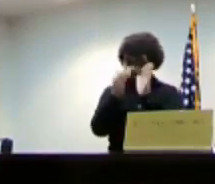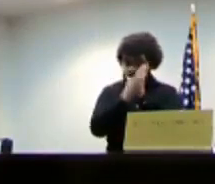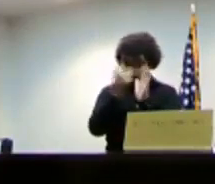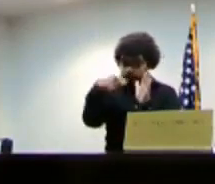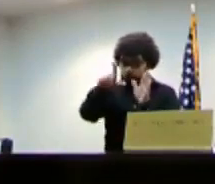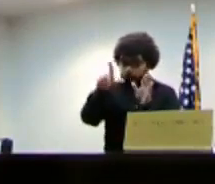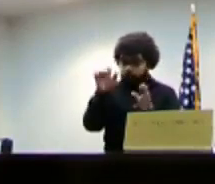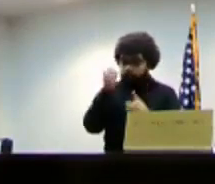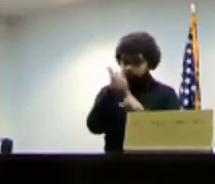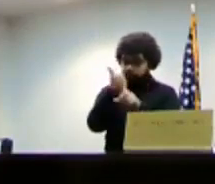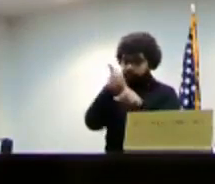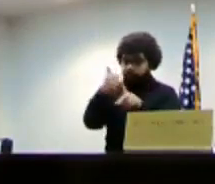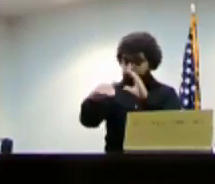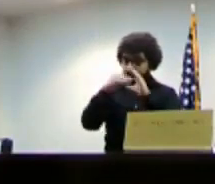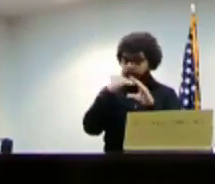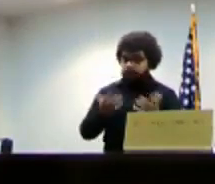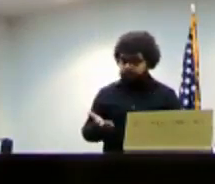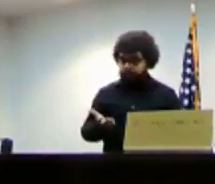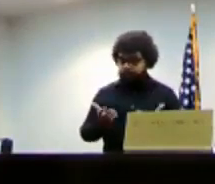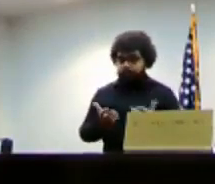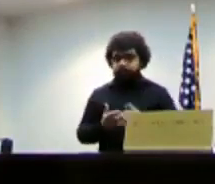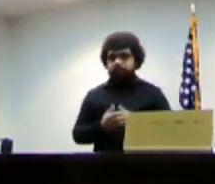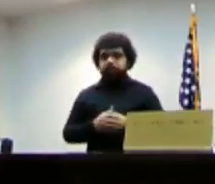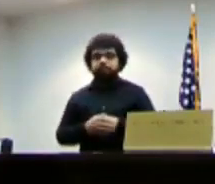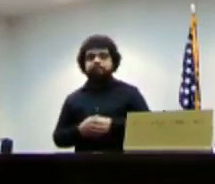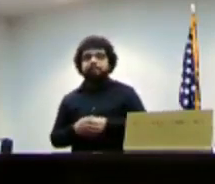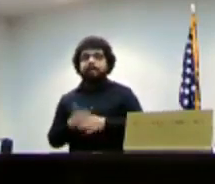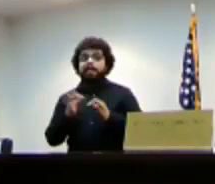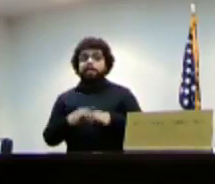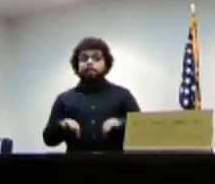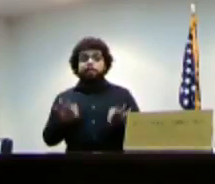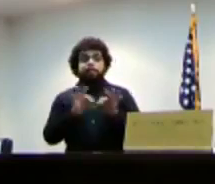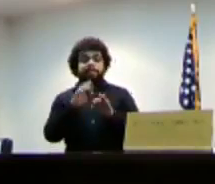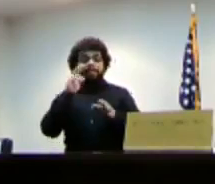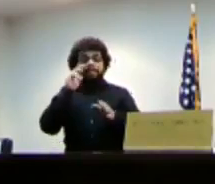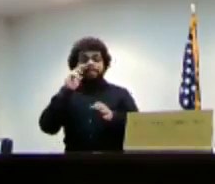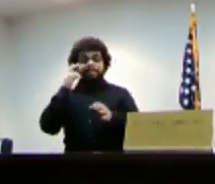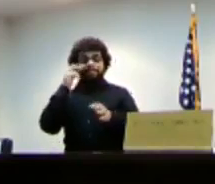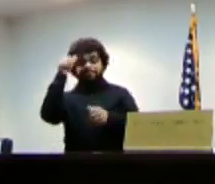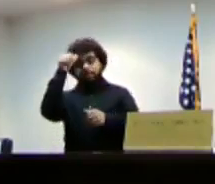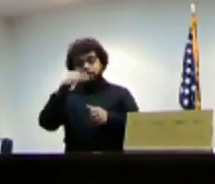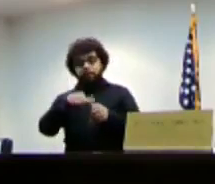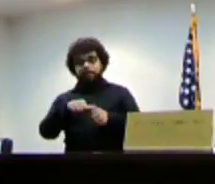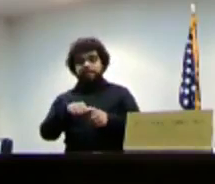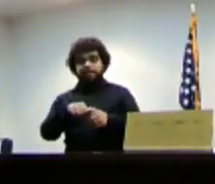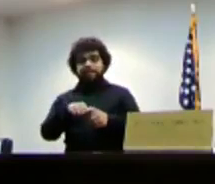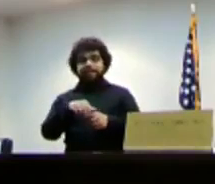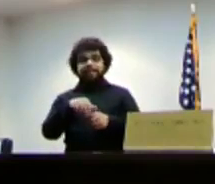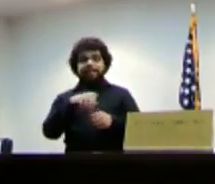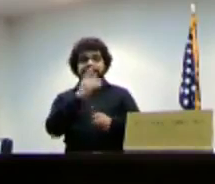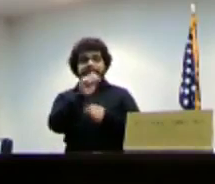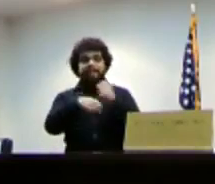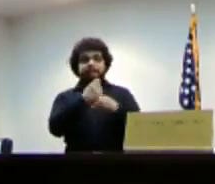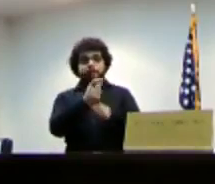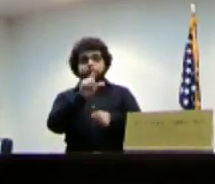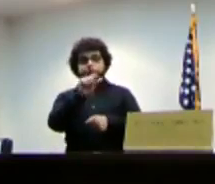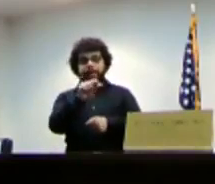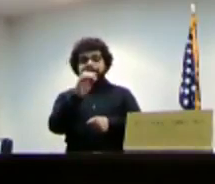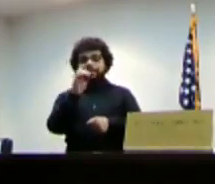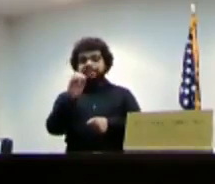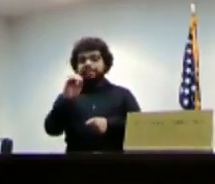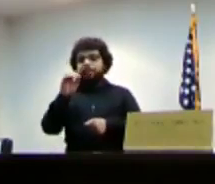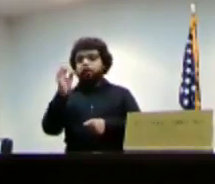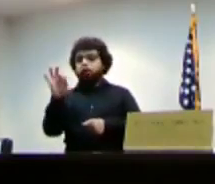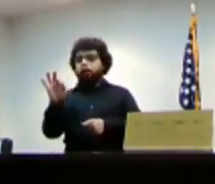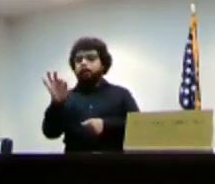Pues no podemos pasar por alto que del 2009 hasta el presente hemos tenido diferentes eventos. Perfecto,